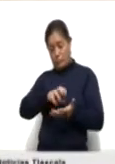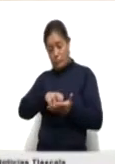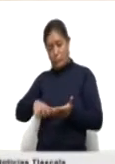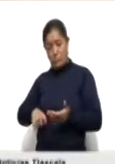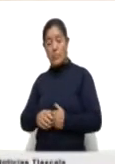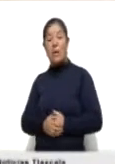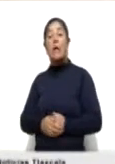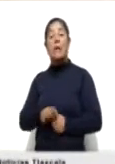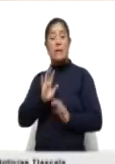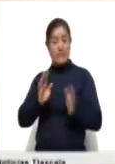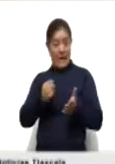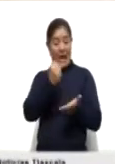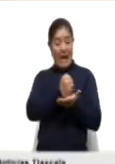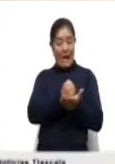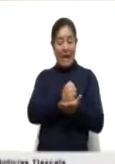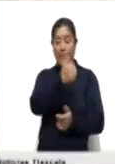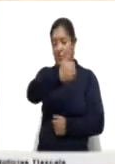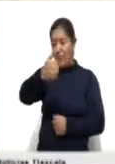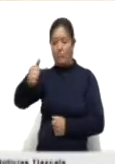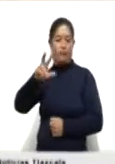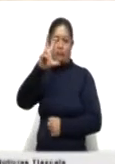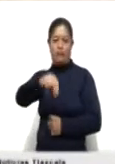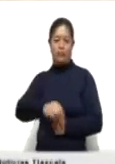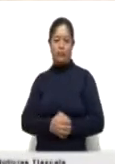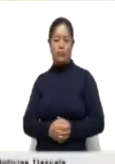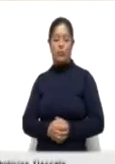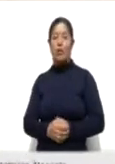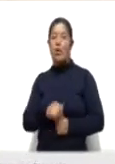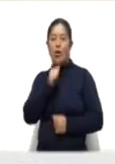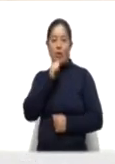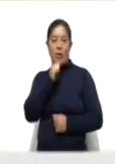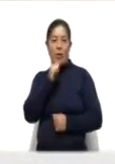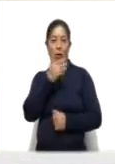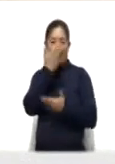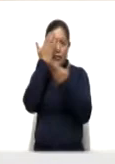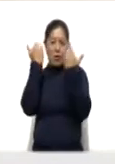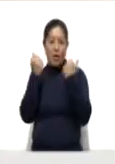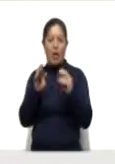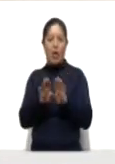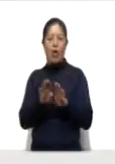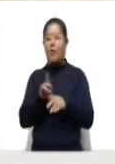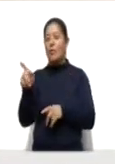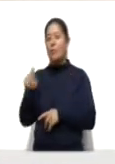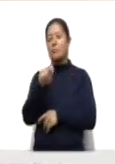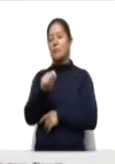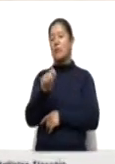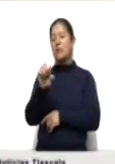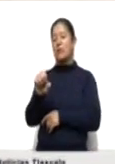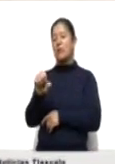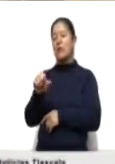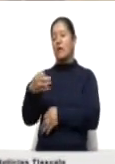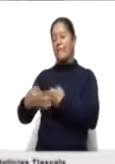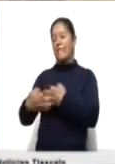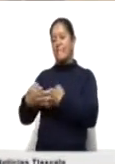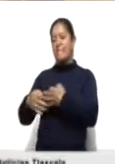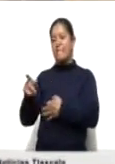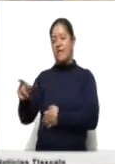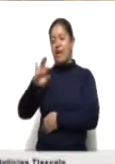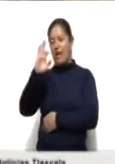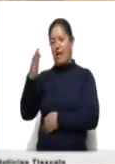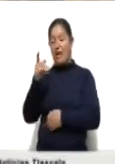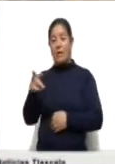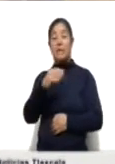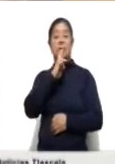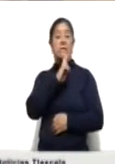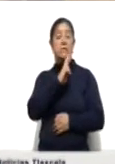desglose de este dinero para cada institución política, ya que aún no están determinados por el Tribunal Electoral del Poder Judicial de la Federación los resultados